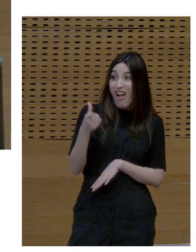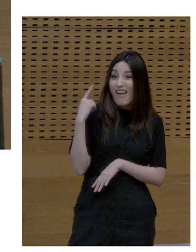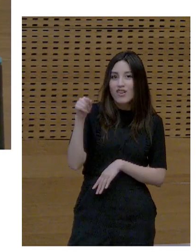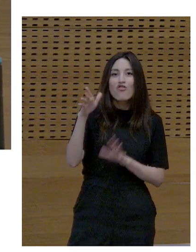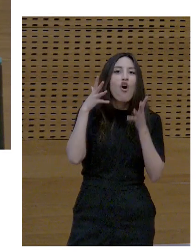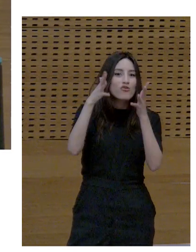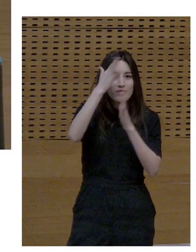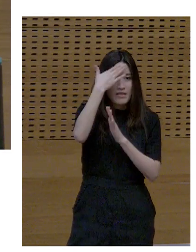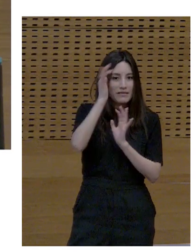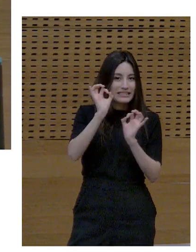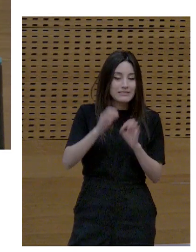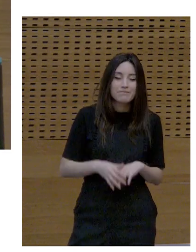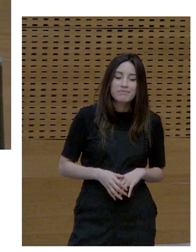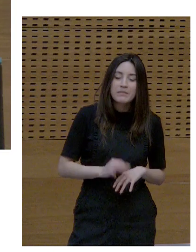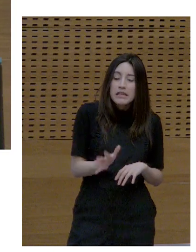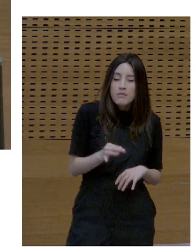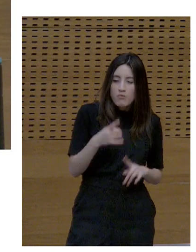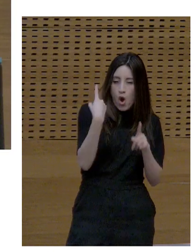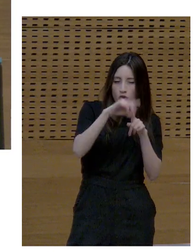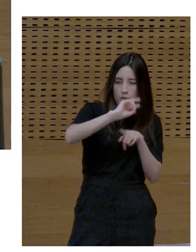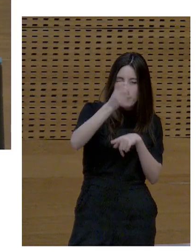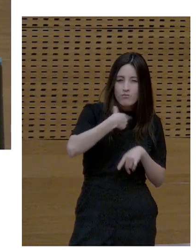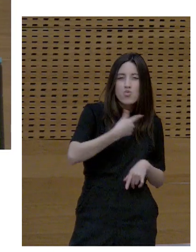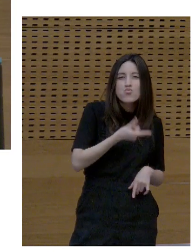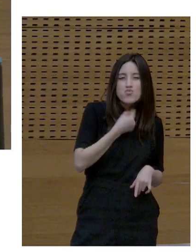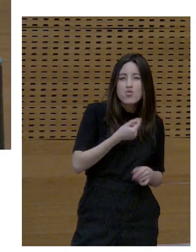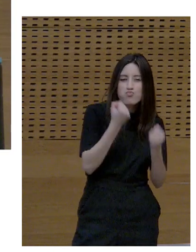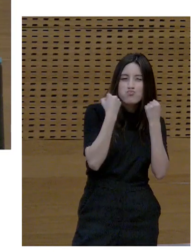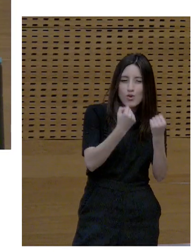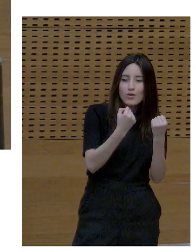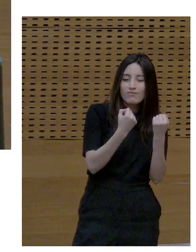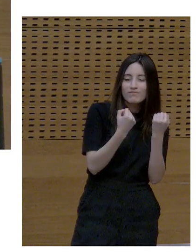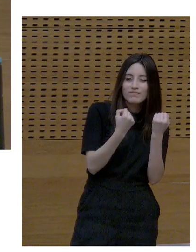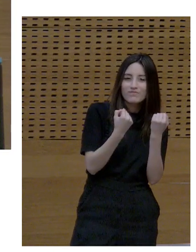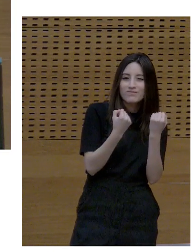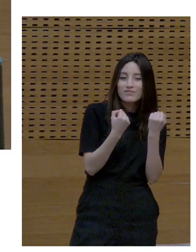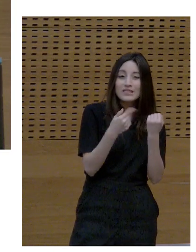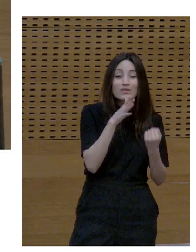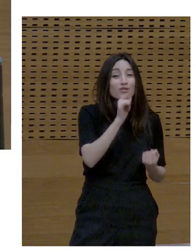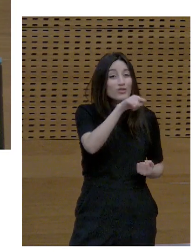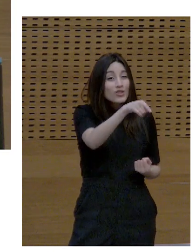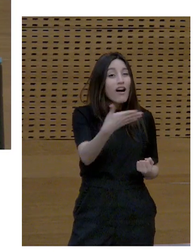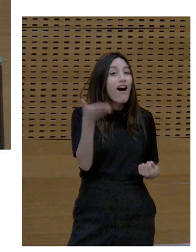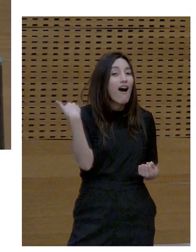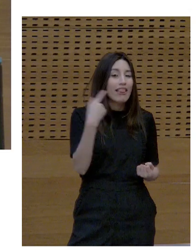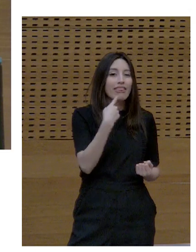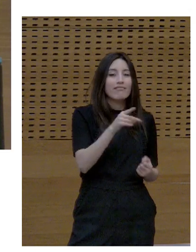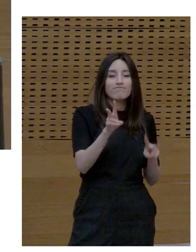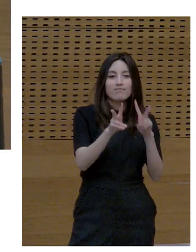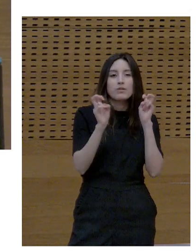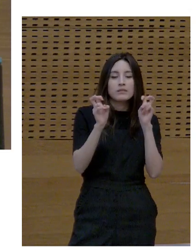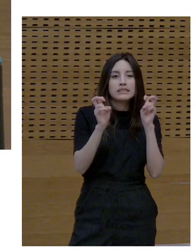Y luego, otra cosa que también me ha gustado mucho es porque lo que has dicho respecto a la necesidad